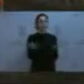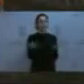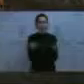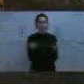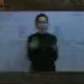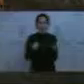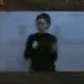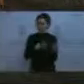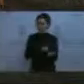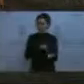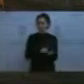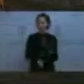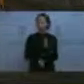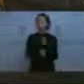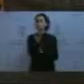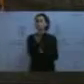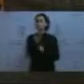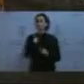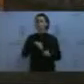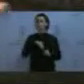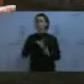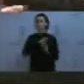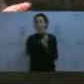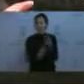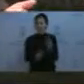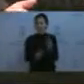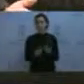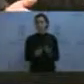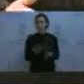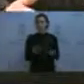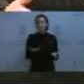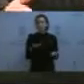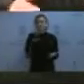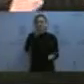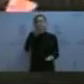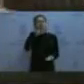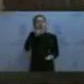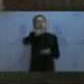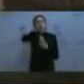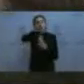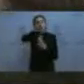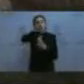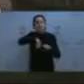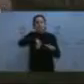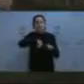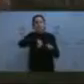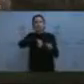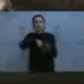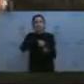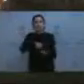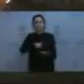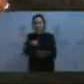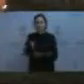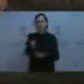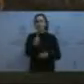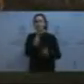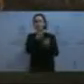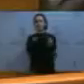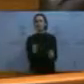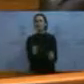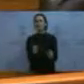lo que ocurre en la enseñanza bilingüe, son los conocimientos de esa materia, no el registro